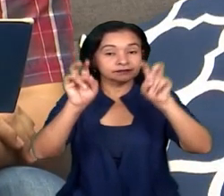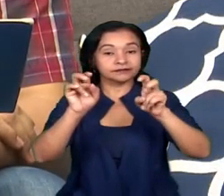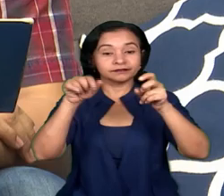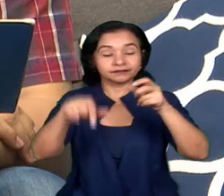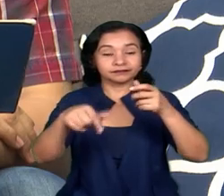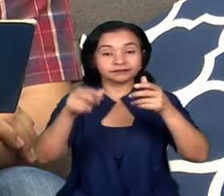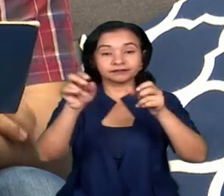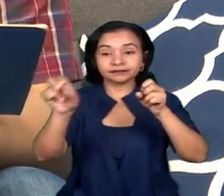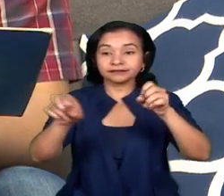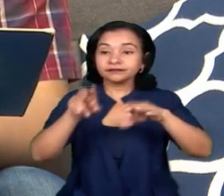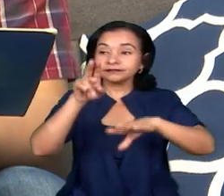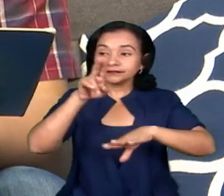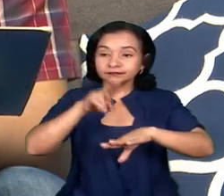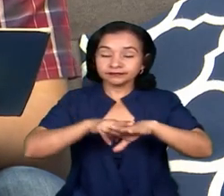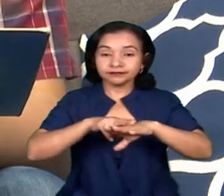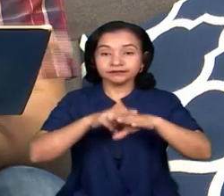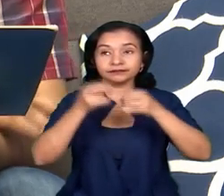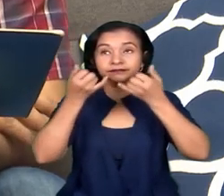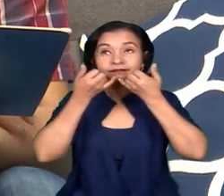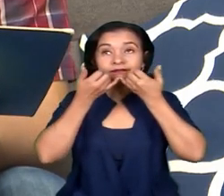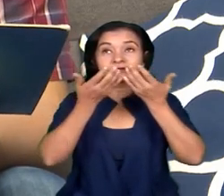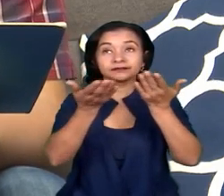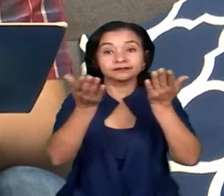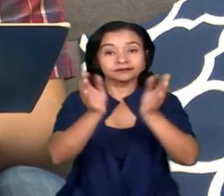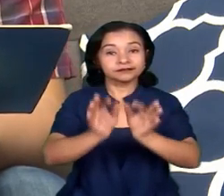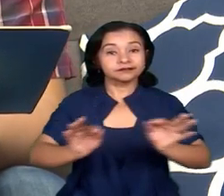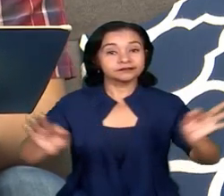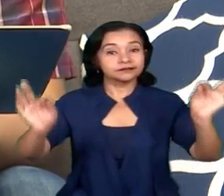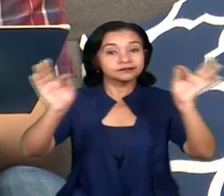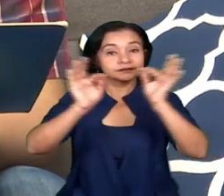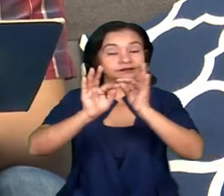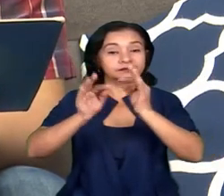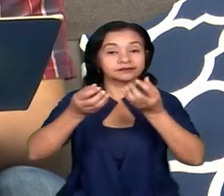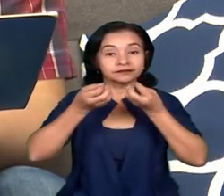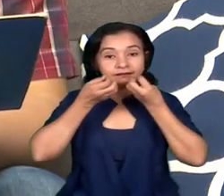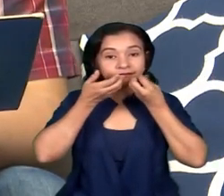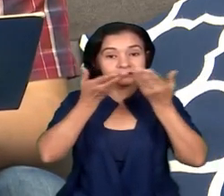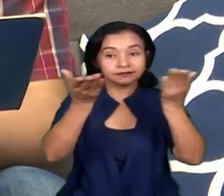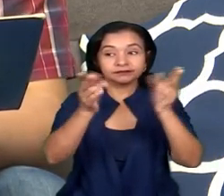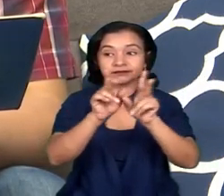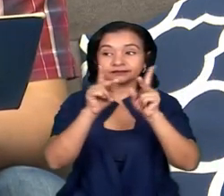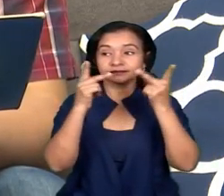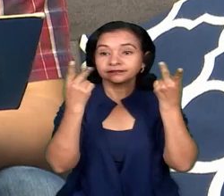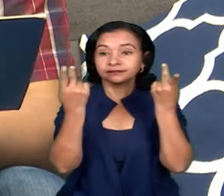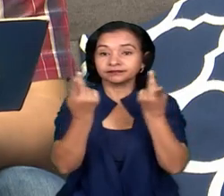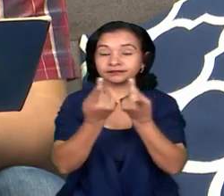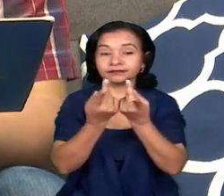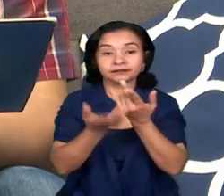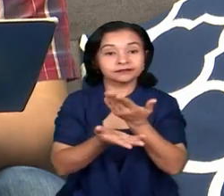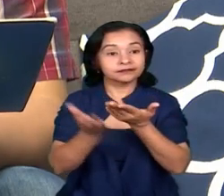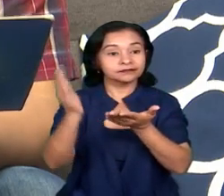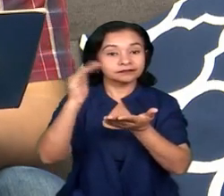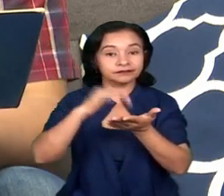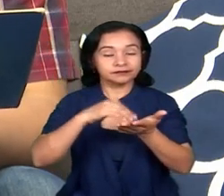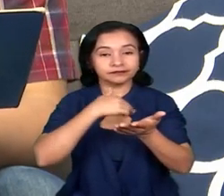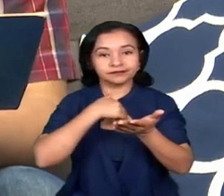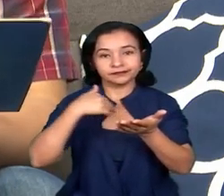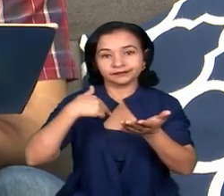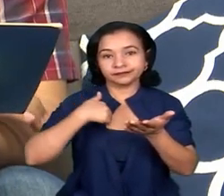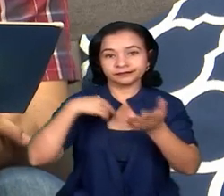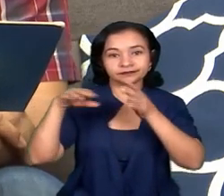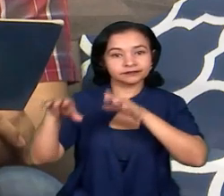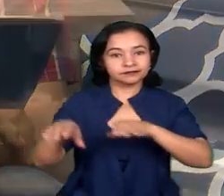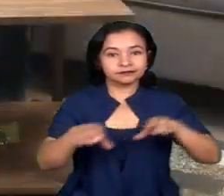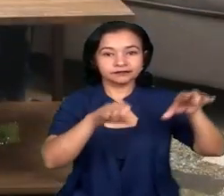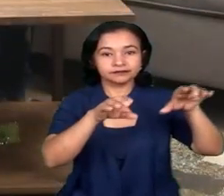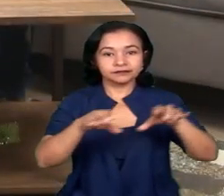mediática a nivel nacional y que son información muy importante para compartirla con el pueblo nicaragüense, y es la reactivación y la gran cantidad de actividad